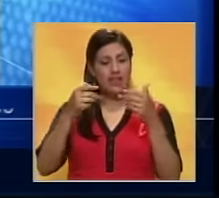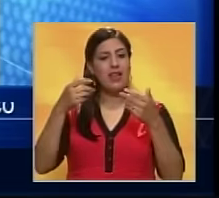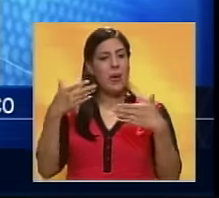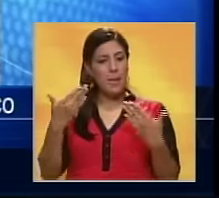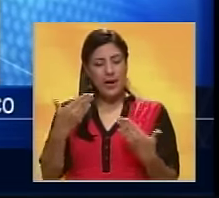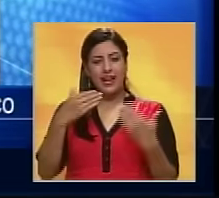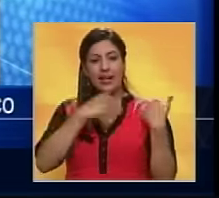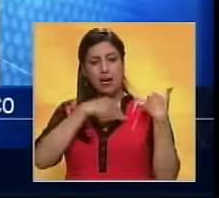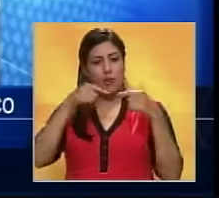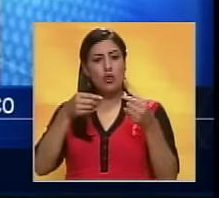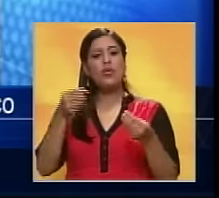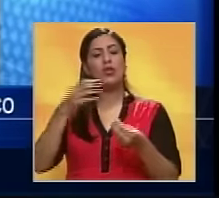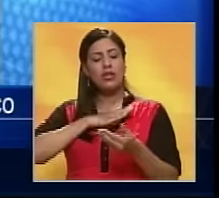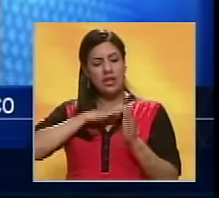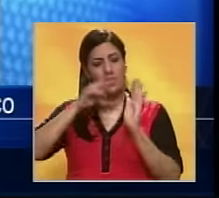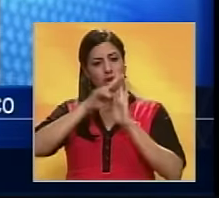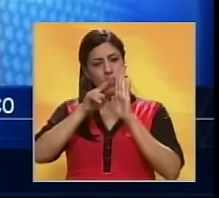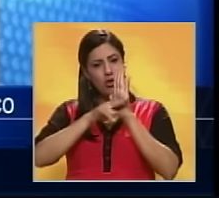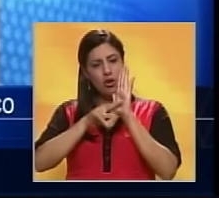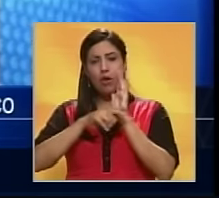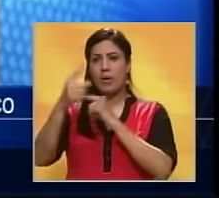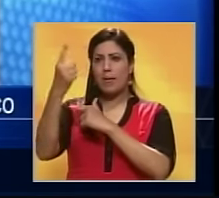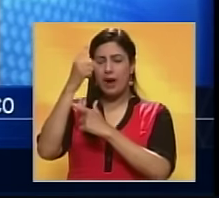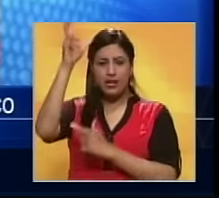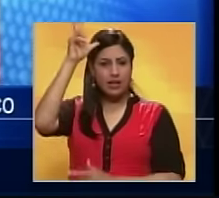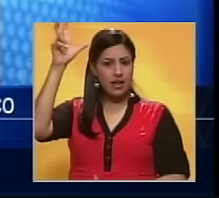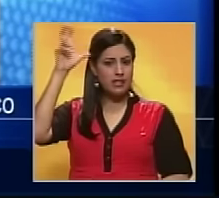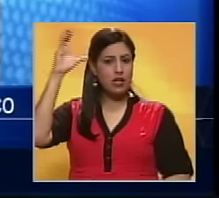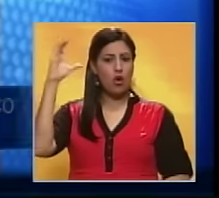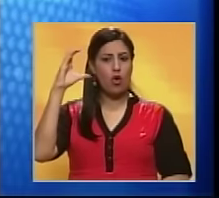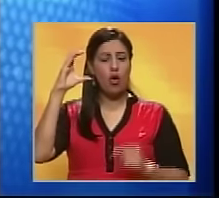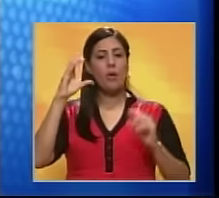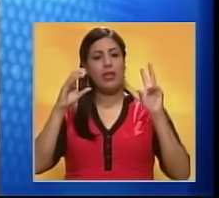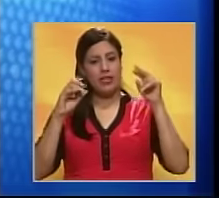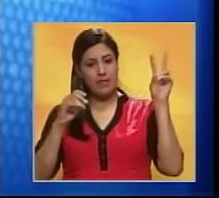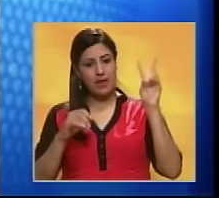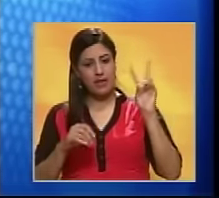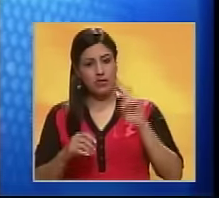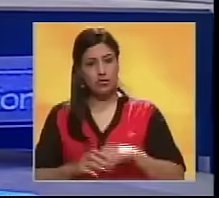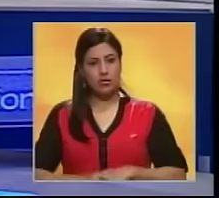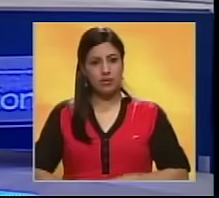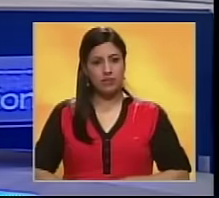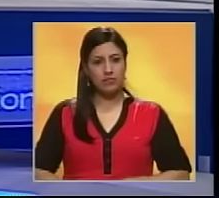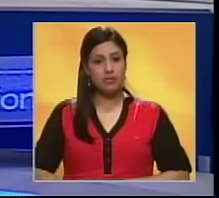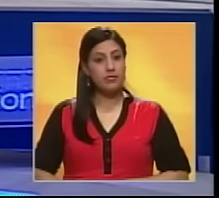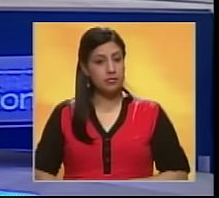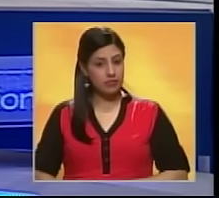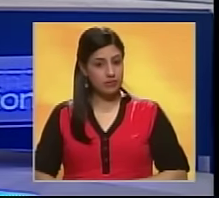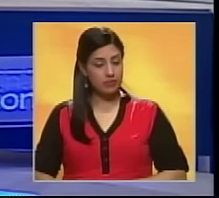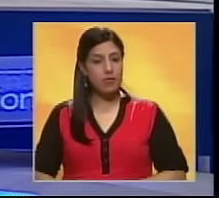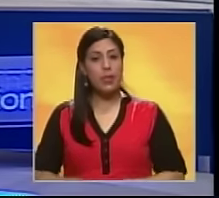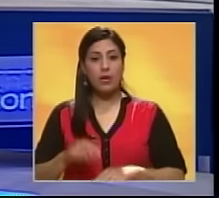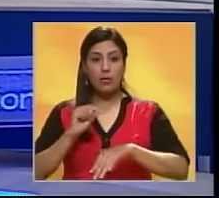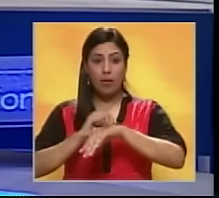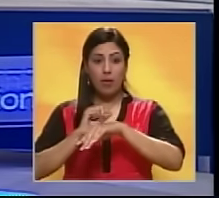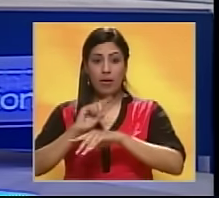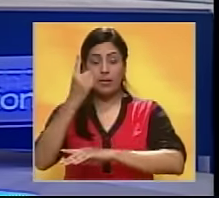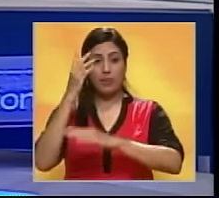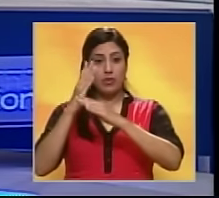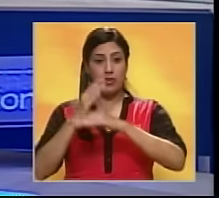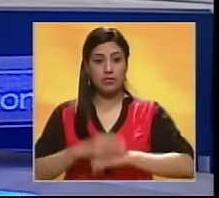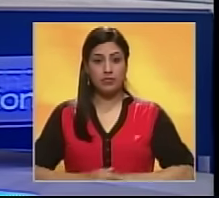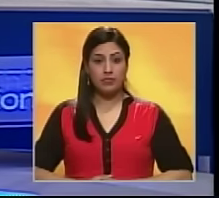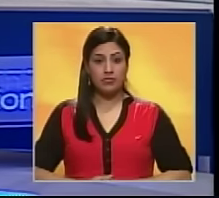trámites correspondientes para cumplir lo que dispongan las cancillerías de Colombia y Venezuela. Amigos, es momento de hacer nuestra